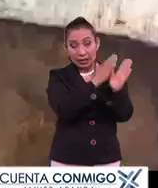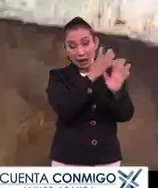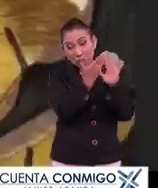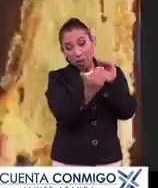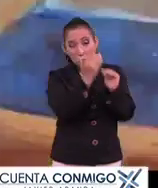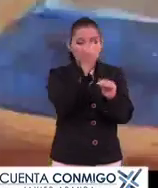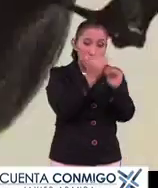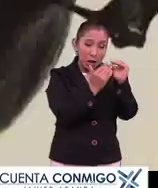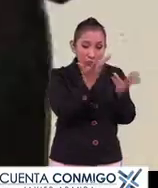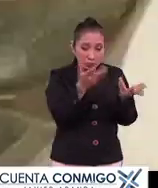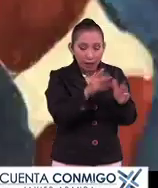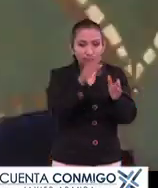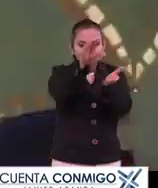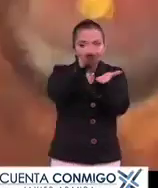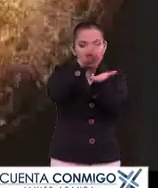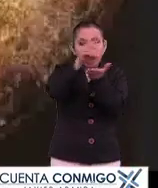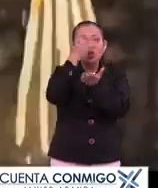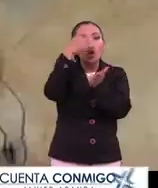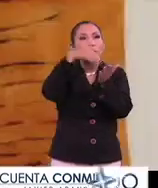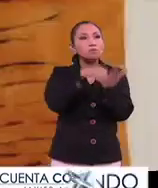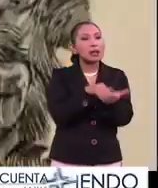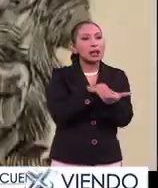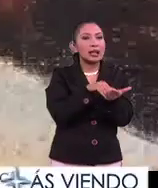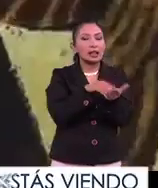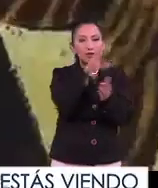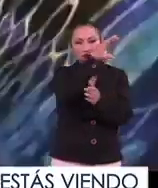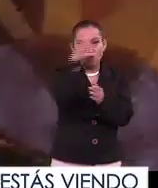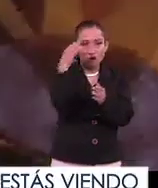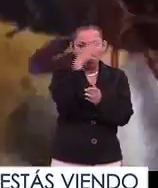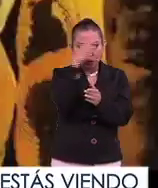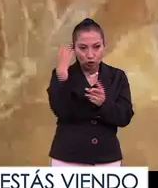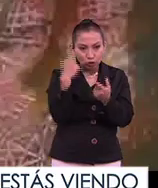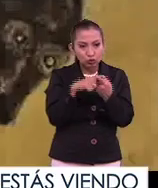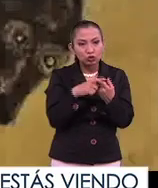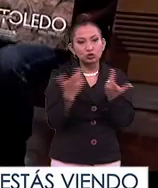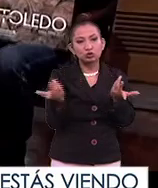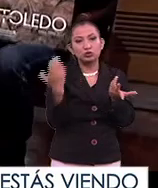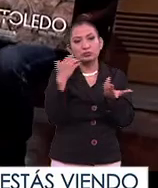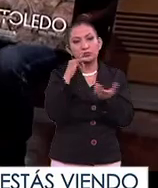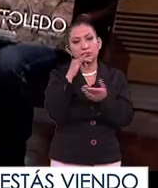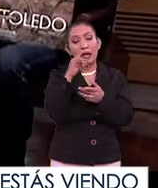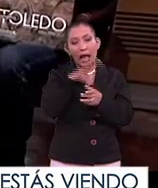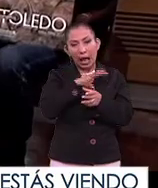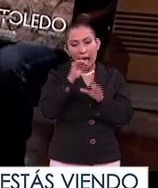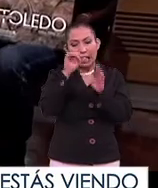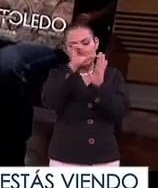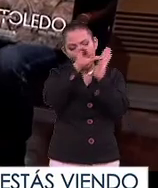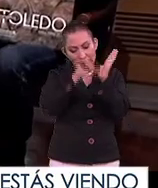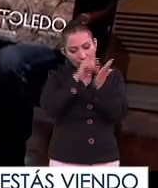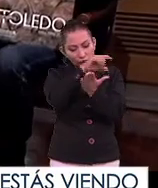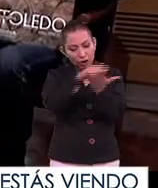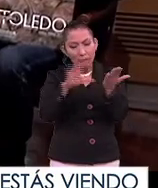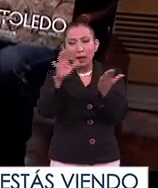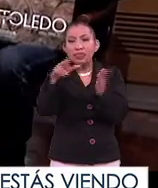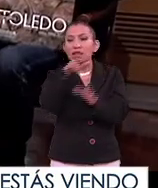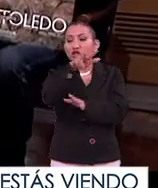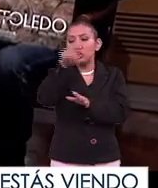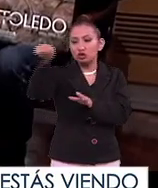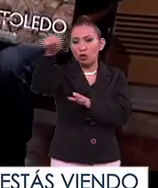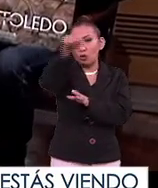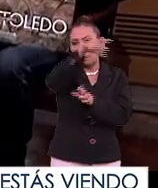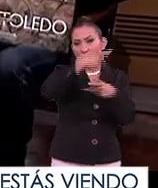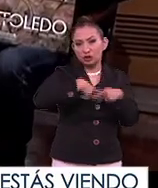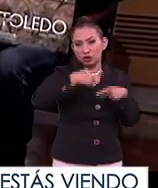un poco más. Recopilamos más de 2,000 fotografías. Hay artículos de cerca de